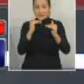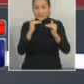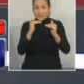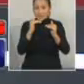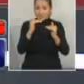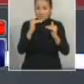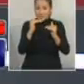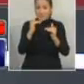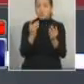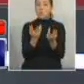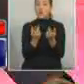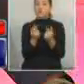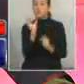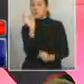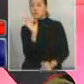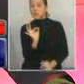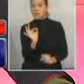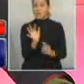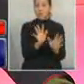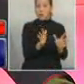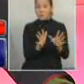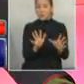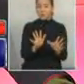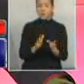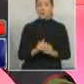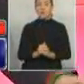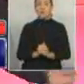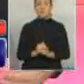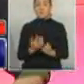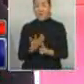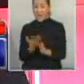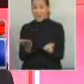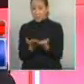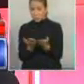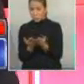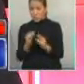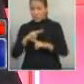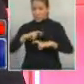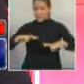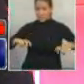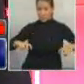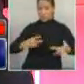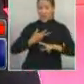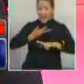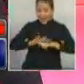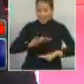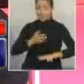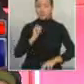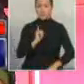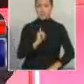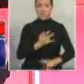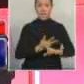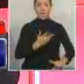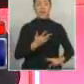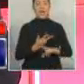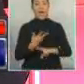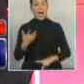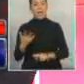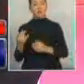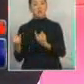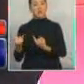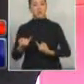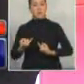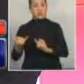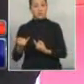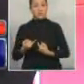tributaria cuando esté en pleno régimen? Mira, ¿hay estudios al respecto? Hay estudios, tú sabes, hay un coeficiente que mide la